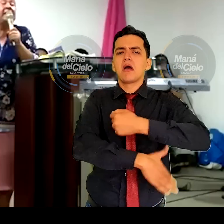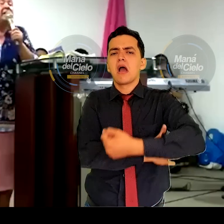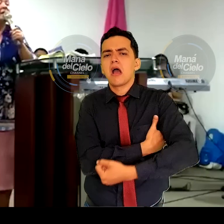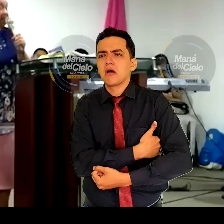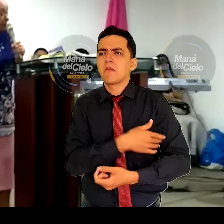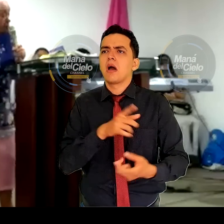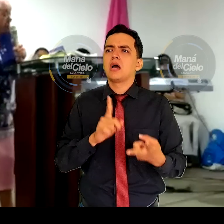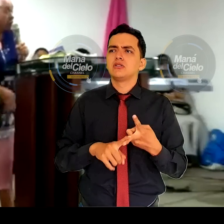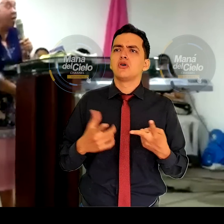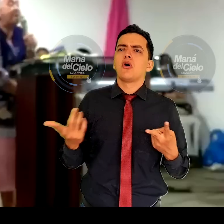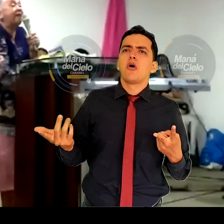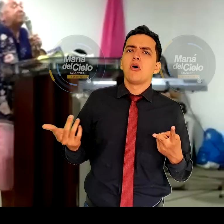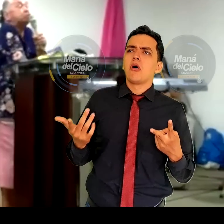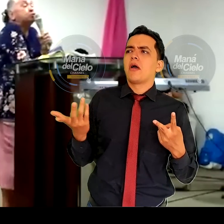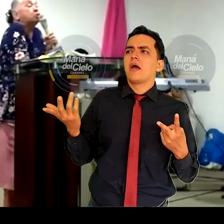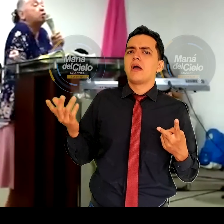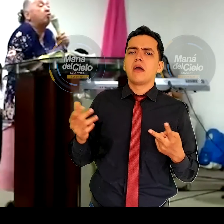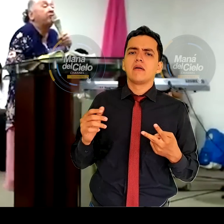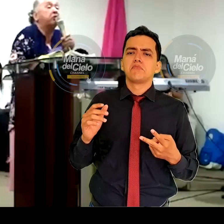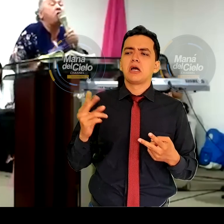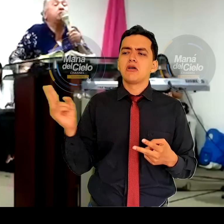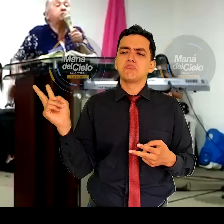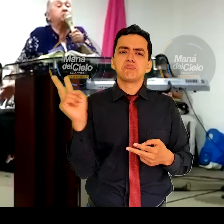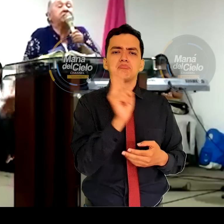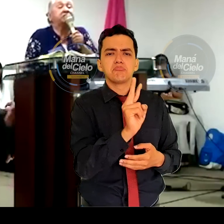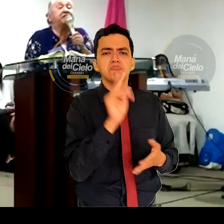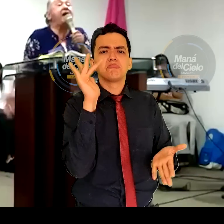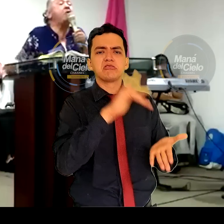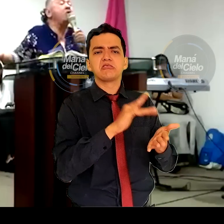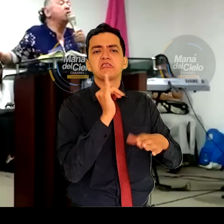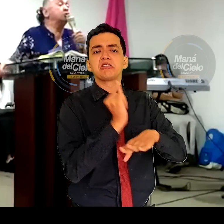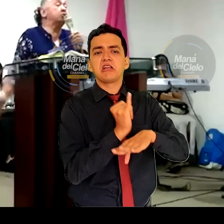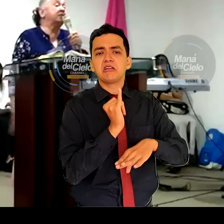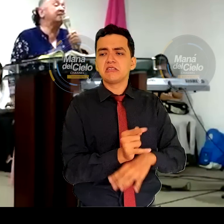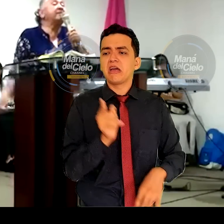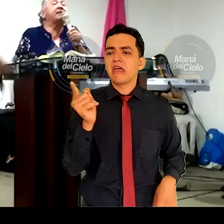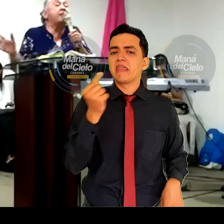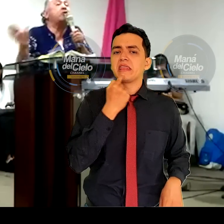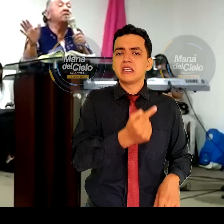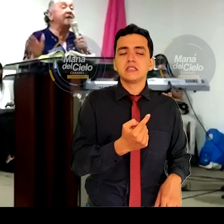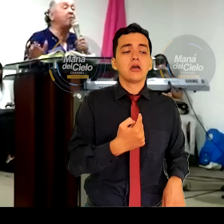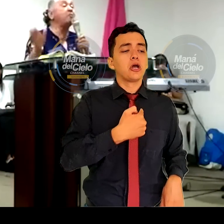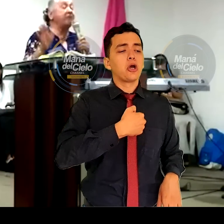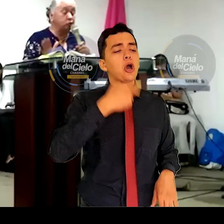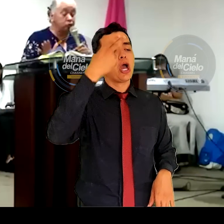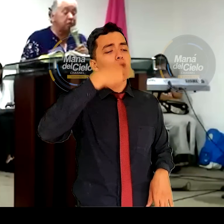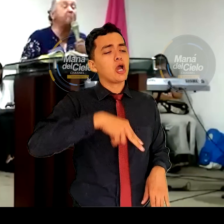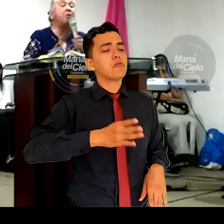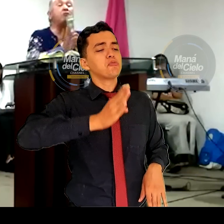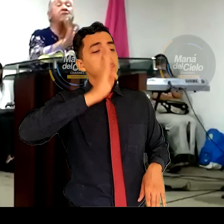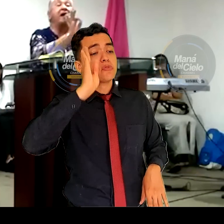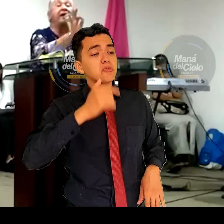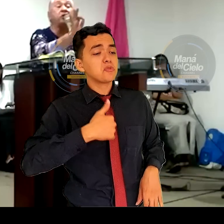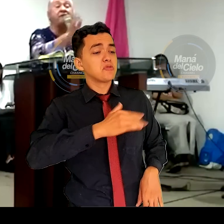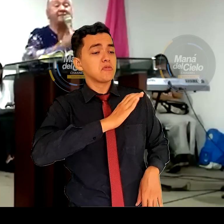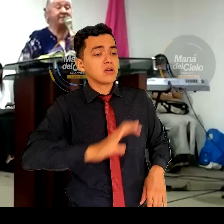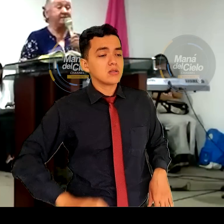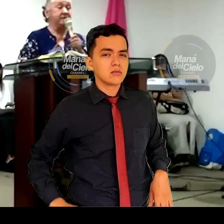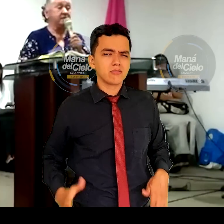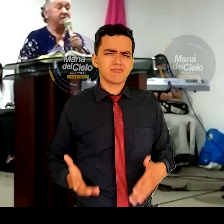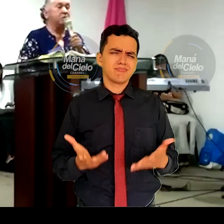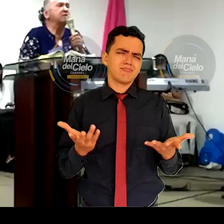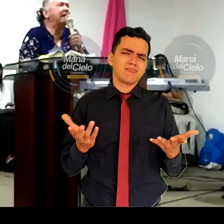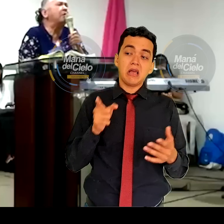que andan diciendo por toda parte, yo soy hijo de Dios, yo soy cristiano, yo soy creyente. Y claro, como estamos viviendo un tiempo de un evangelio